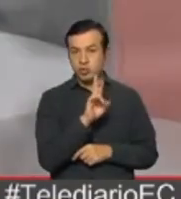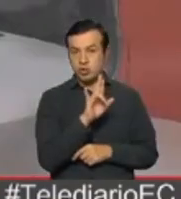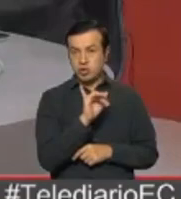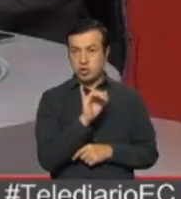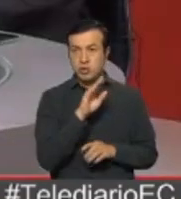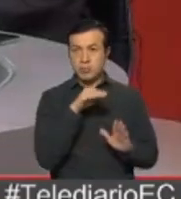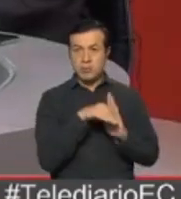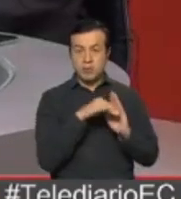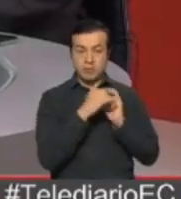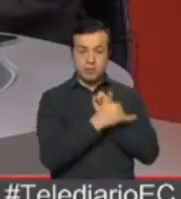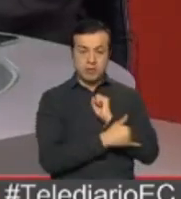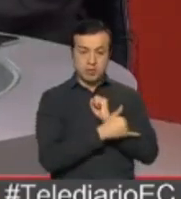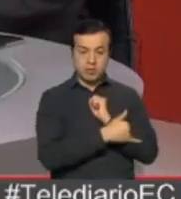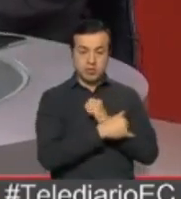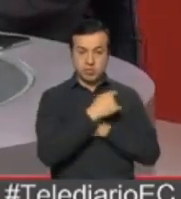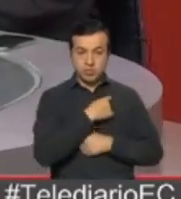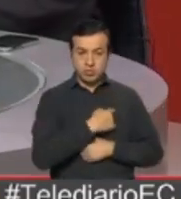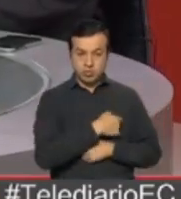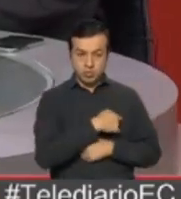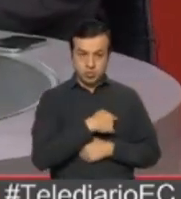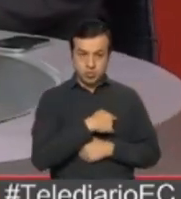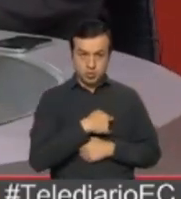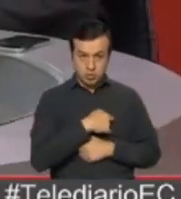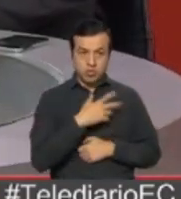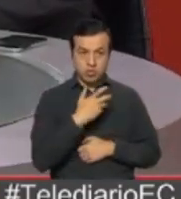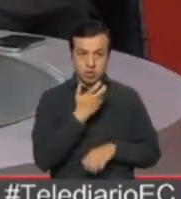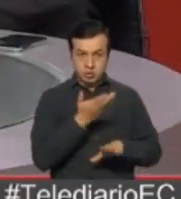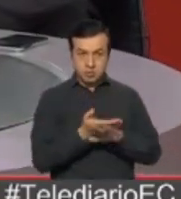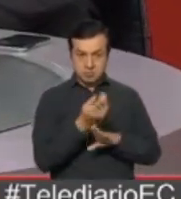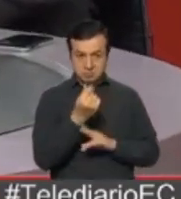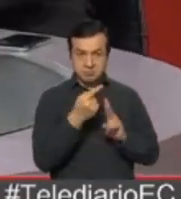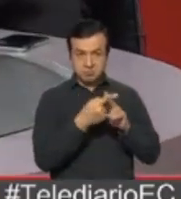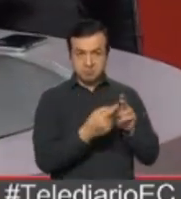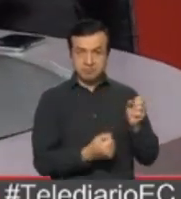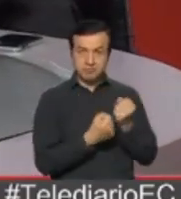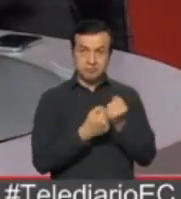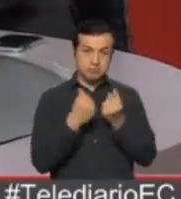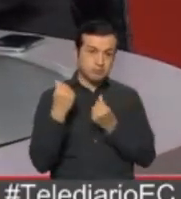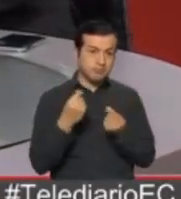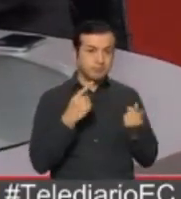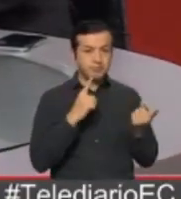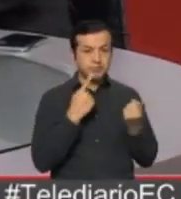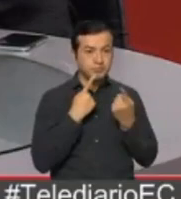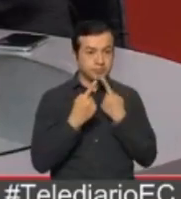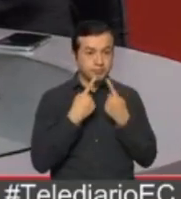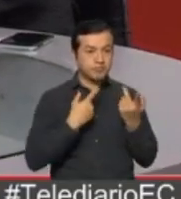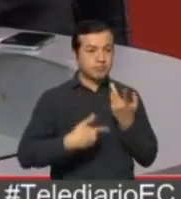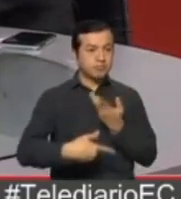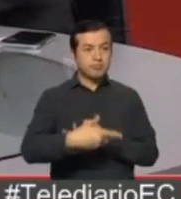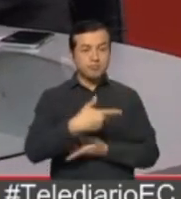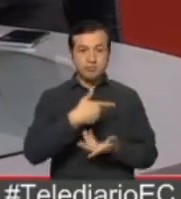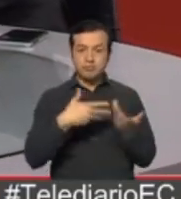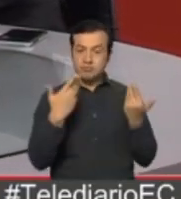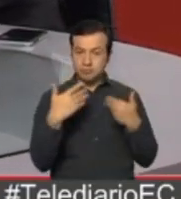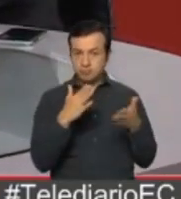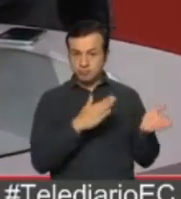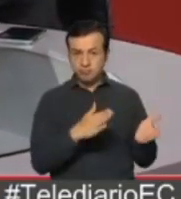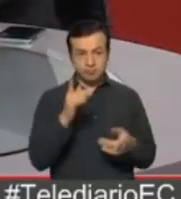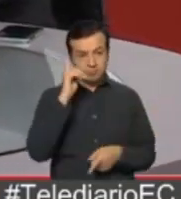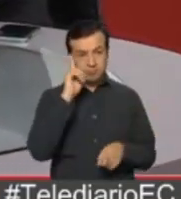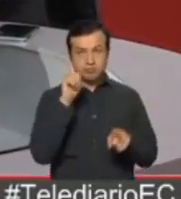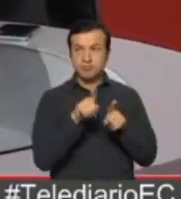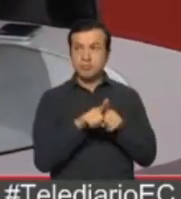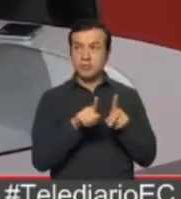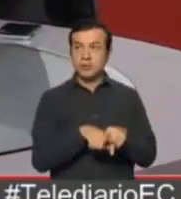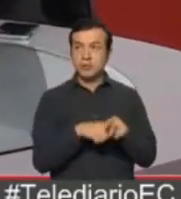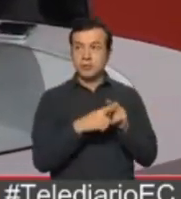de bancos suizos y bancos austriacos dispuestos a con quienes han tenido una primera acercamiento o unos acuerdos los inicios de